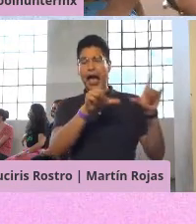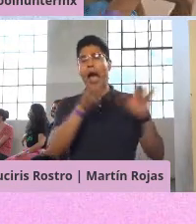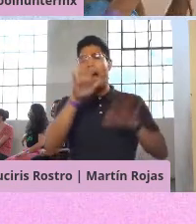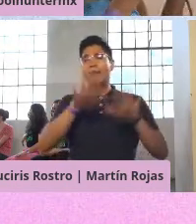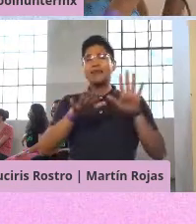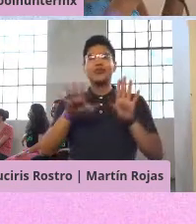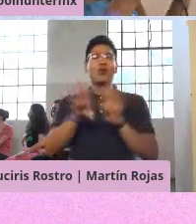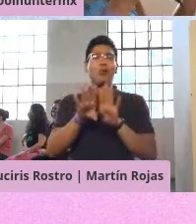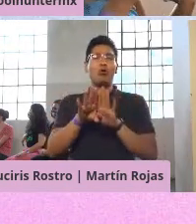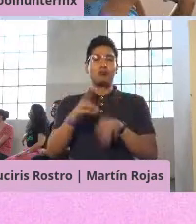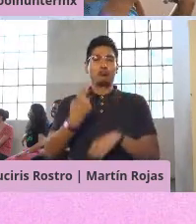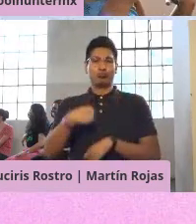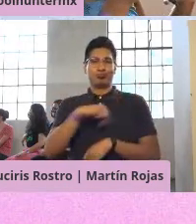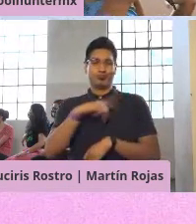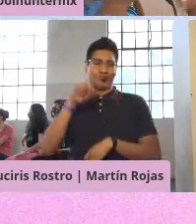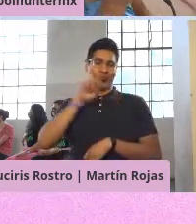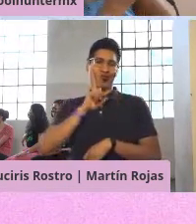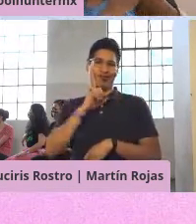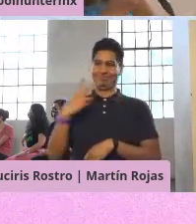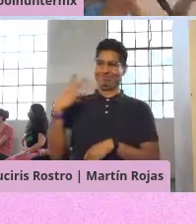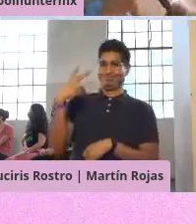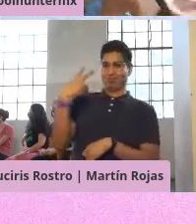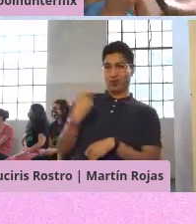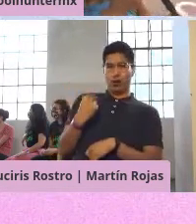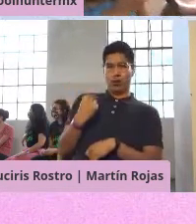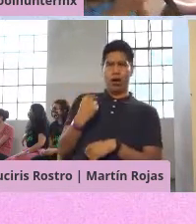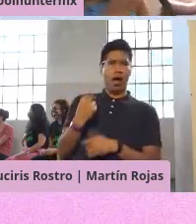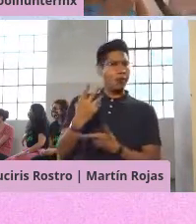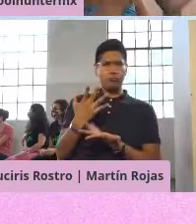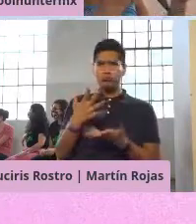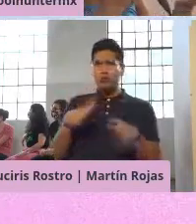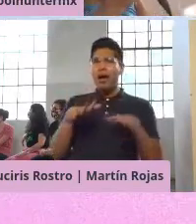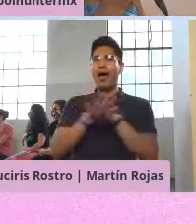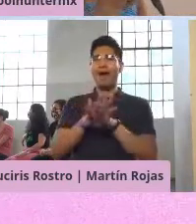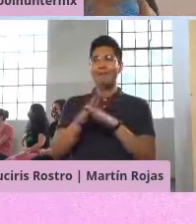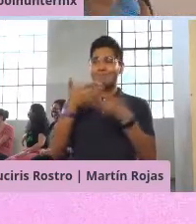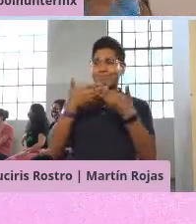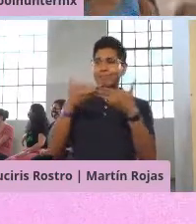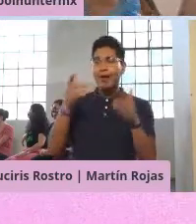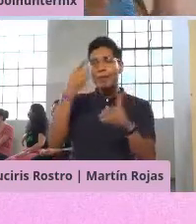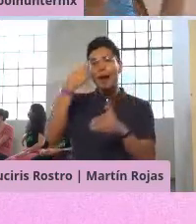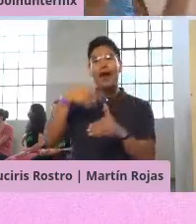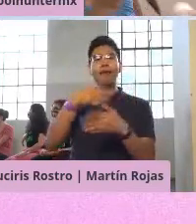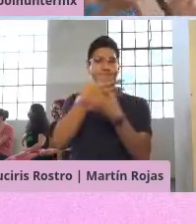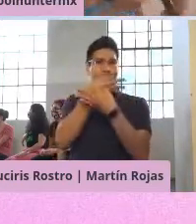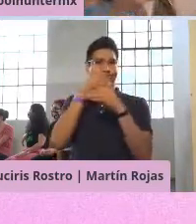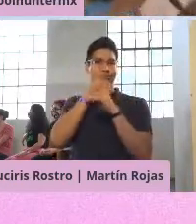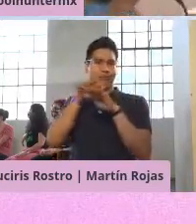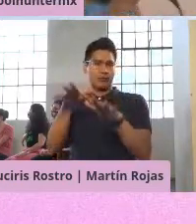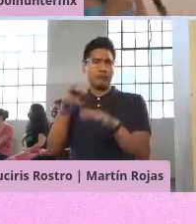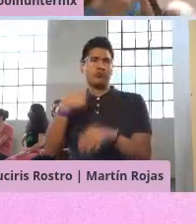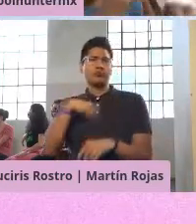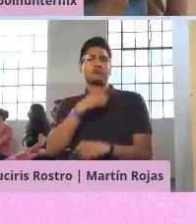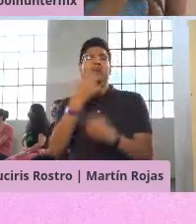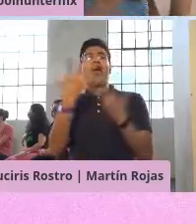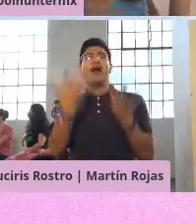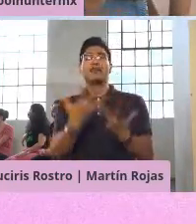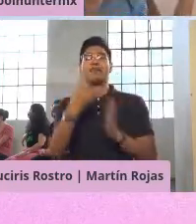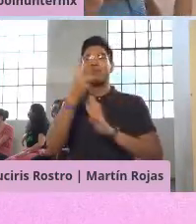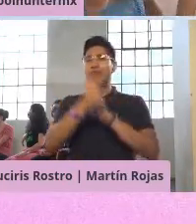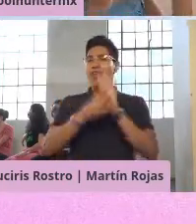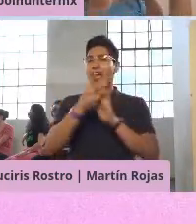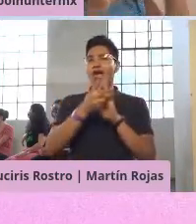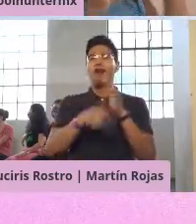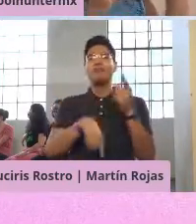negado en una, así como un campo para la revolución, ¿no? Entonces, dentro de eso hemos hecho un montón de cosas, hacemos videos,